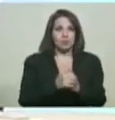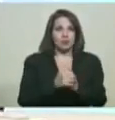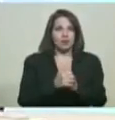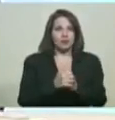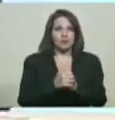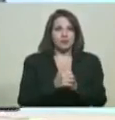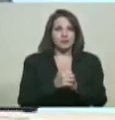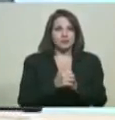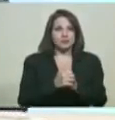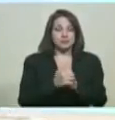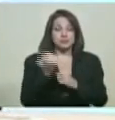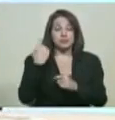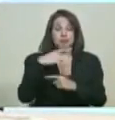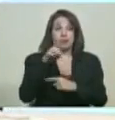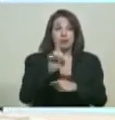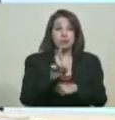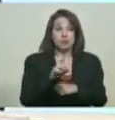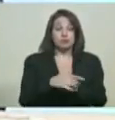único